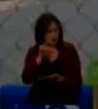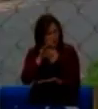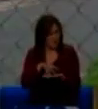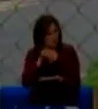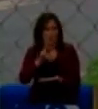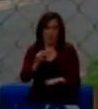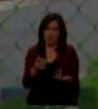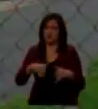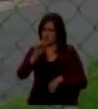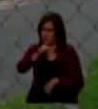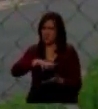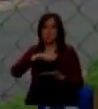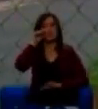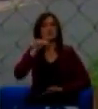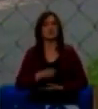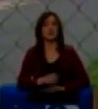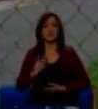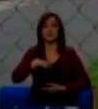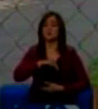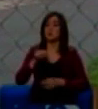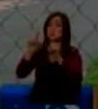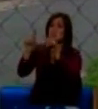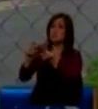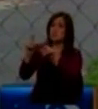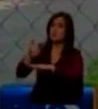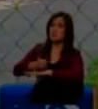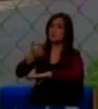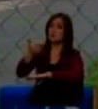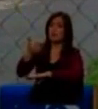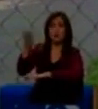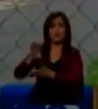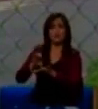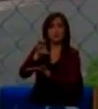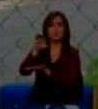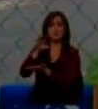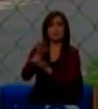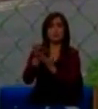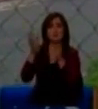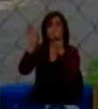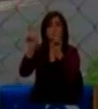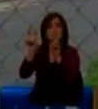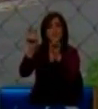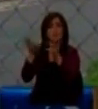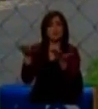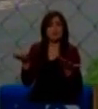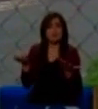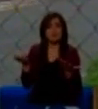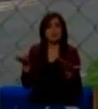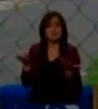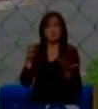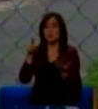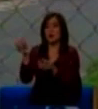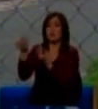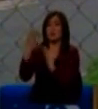aprender quisimos obtener la versión oficial por parte de las autoridades de este plantel educativo referente a este tema pero se nos